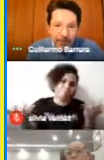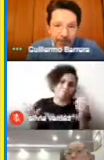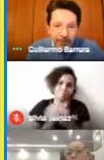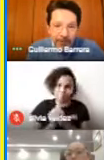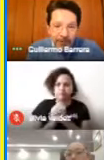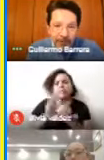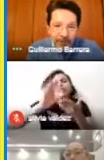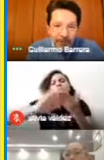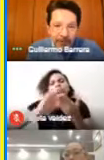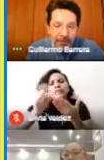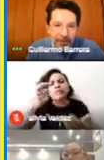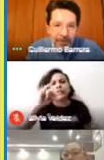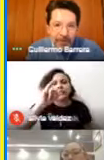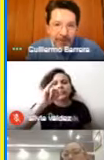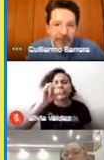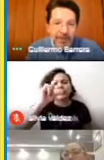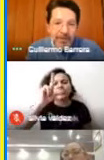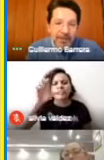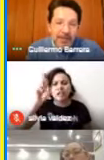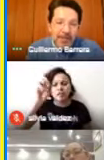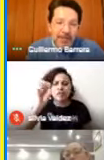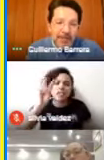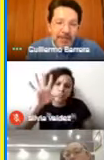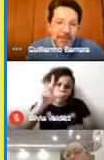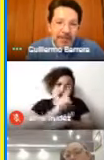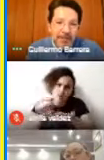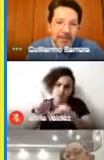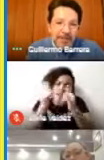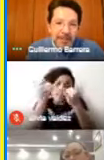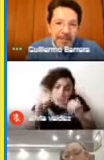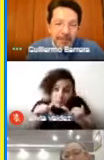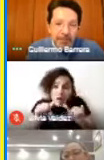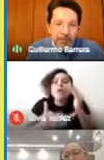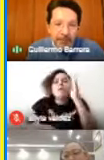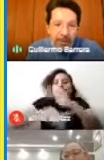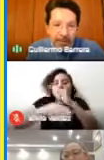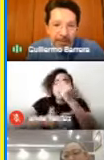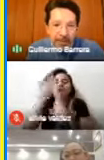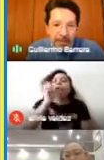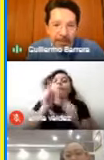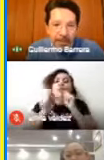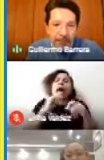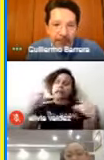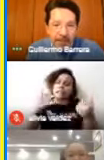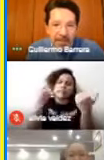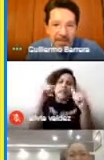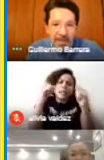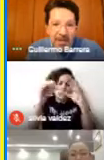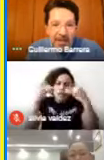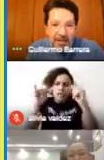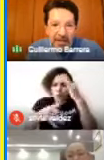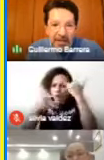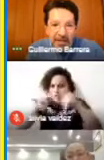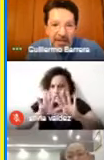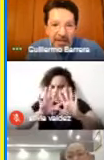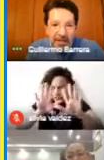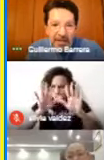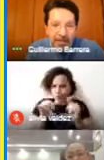tenemos 5 minutos para ir cerrando y para entrar a la ronda de preguntas. Sí, ya voy a terminar acá.